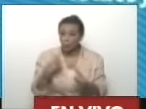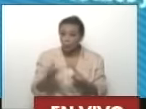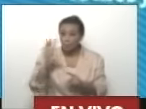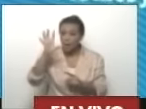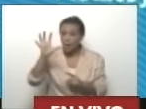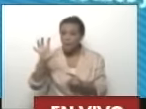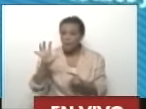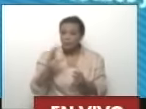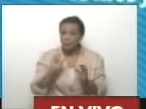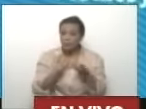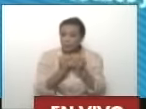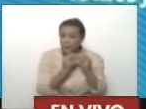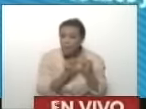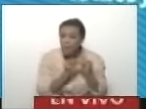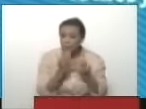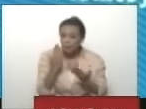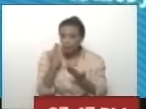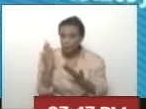Correcto.